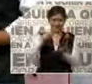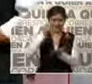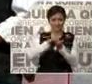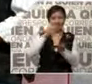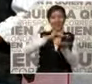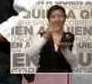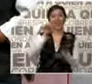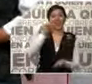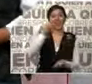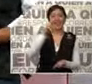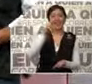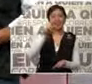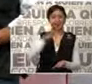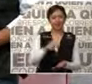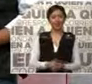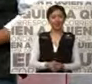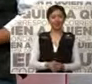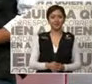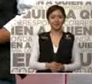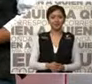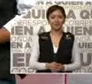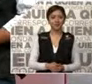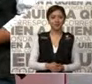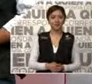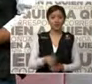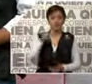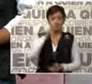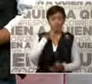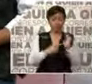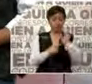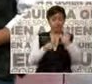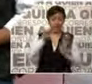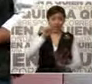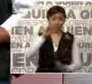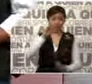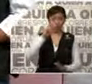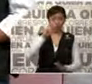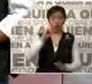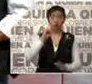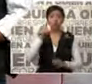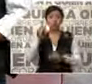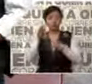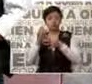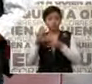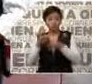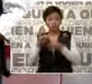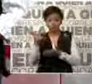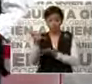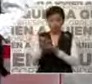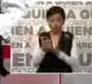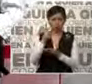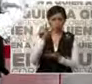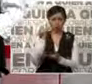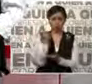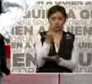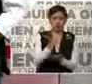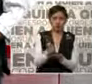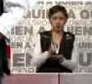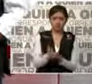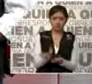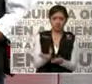Adrián. Gracias a ti, Susi. Bueno, ahora vamos a... Con Alfonso Vargas Torres nos comenta que alguien está cobrando una cuota innecesaria. Vamos a ver por